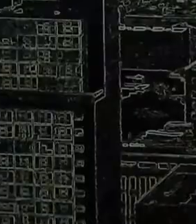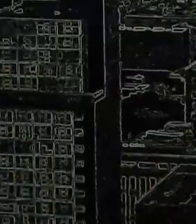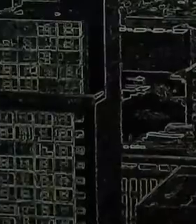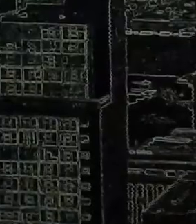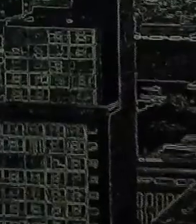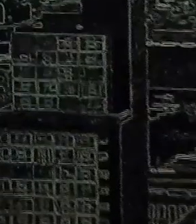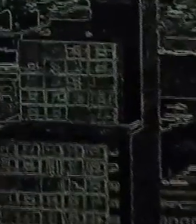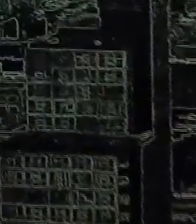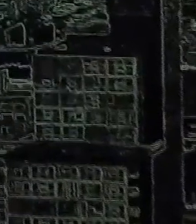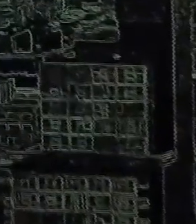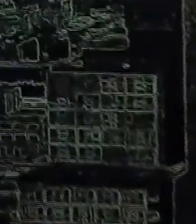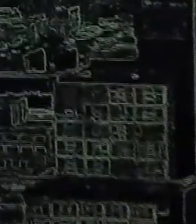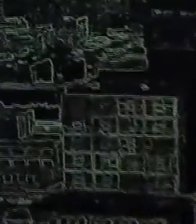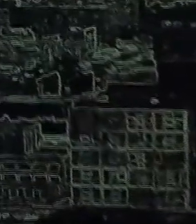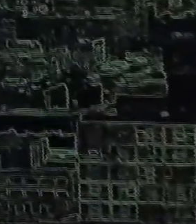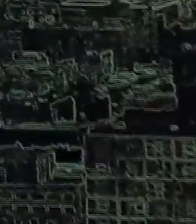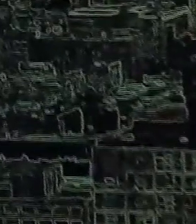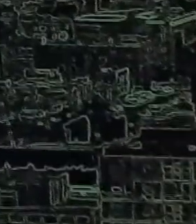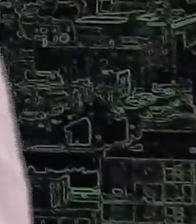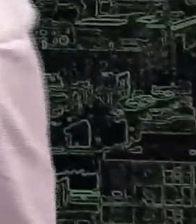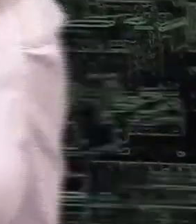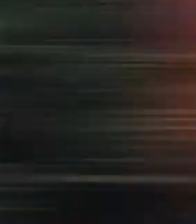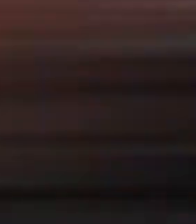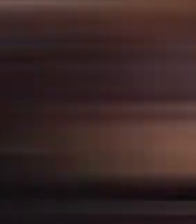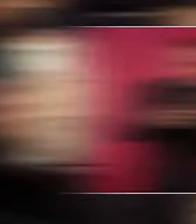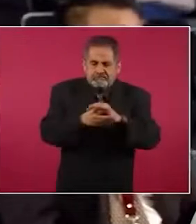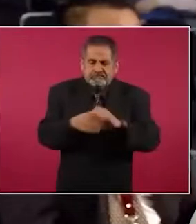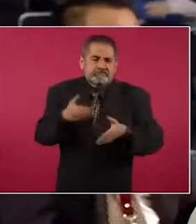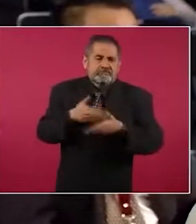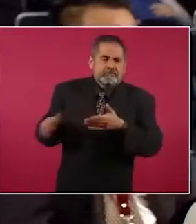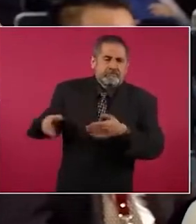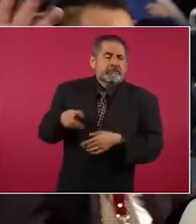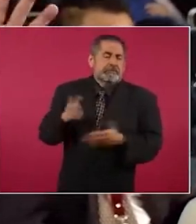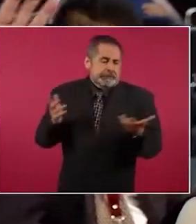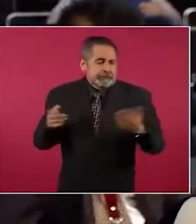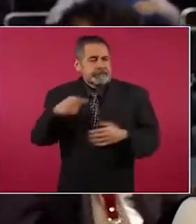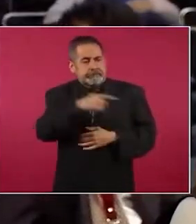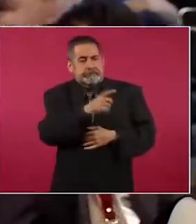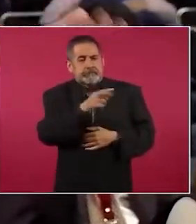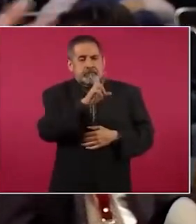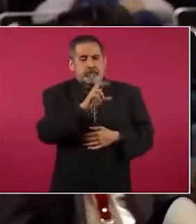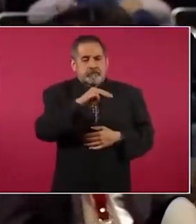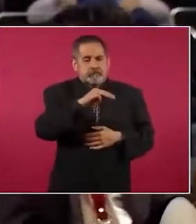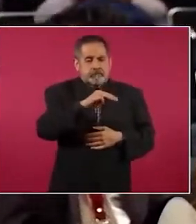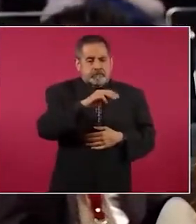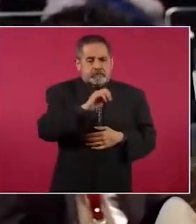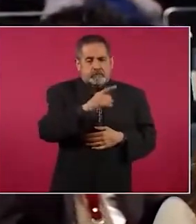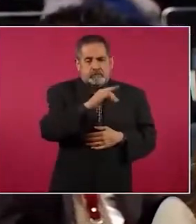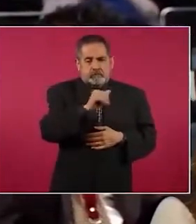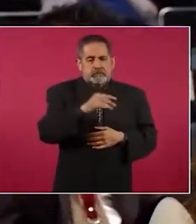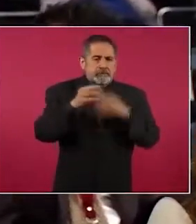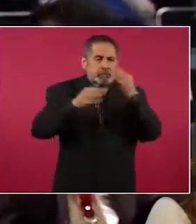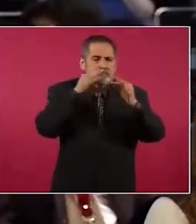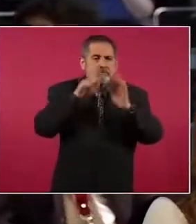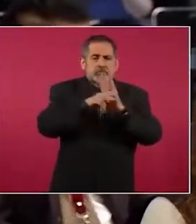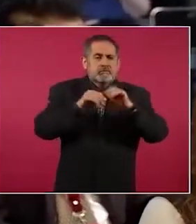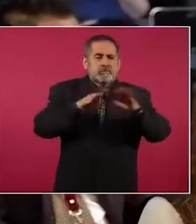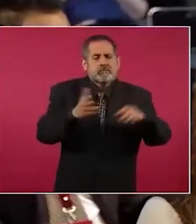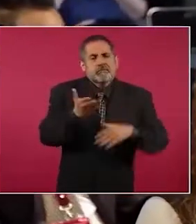Salazar. ¿Qué le parece? Sí, vamos a verlo. Acompáñeme. El doctor Lamoglia ha lanzado un video, ahí está en YouTube,